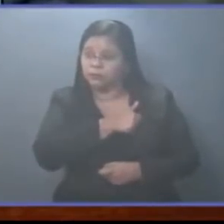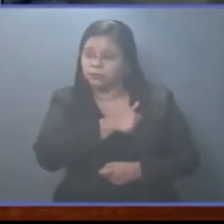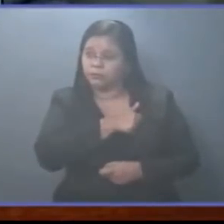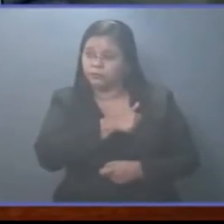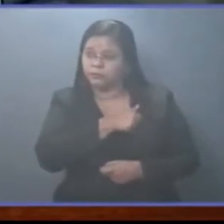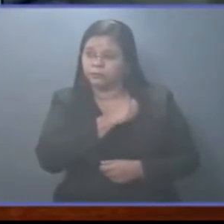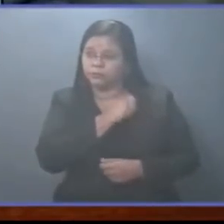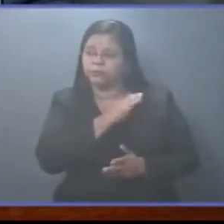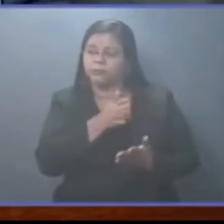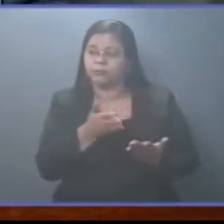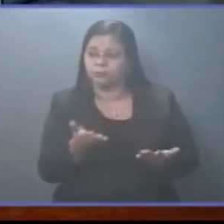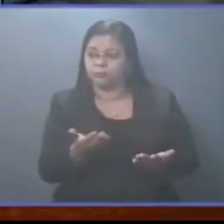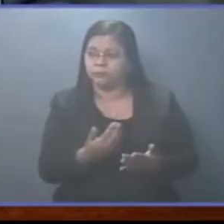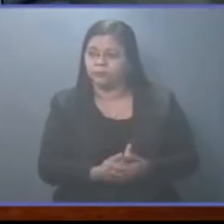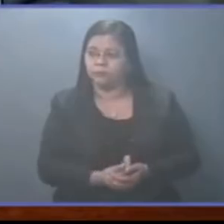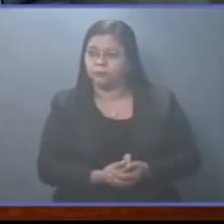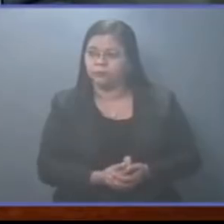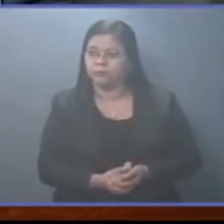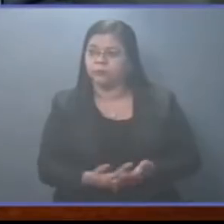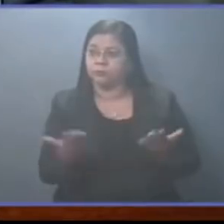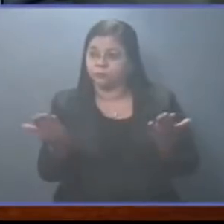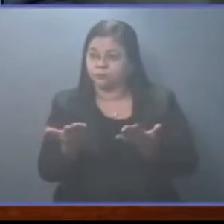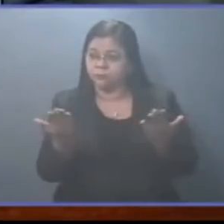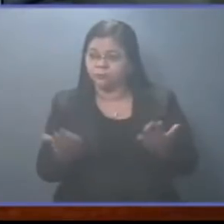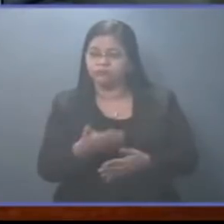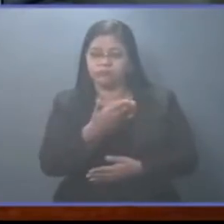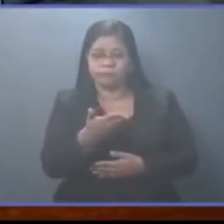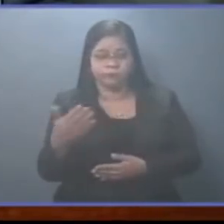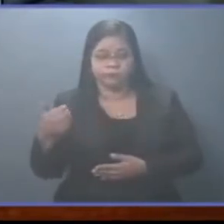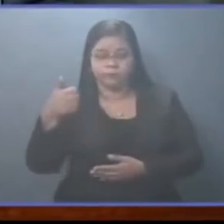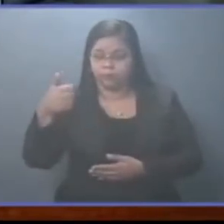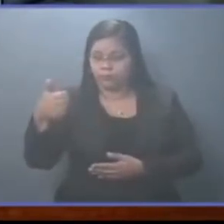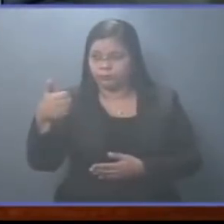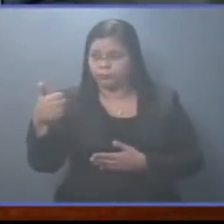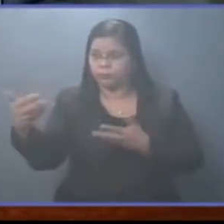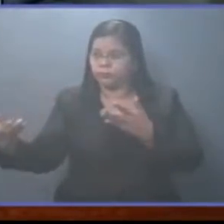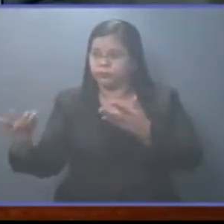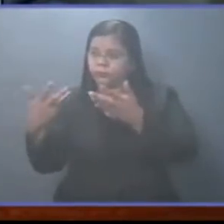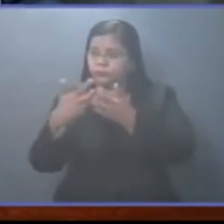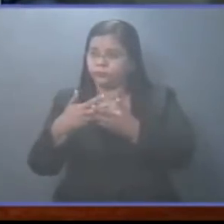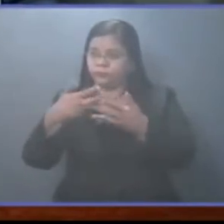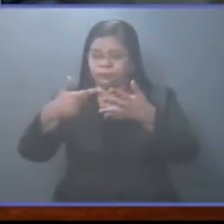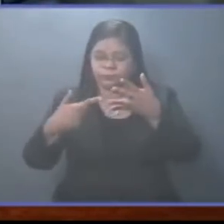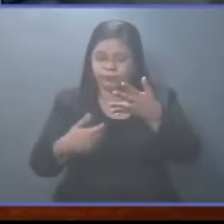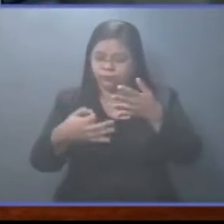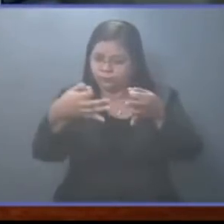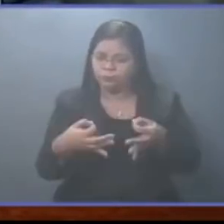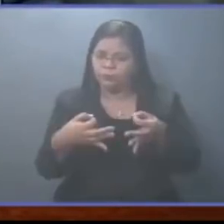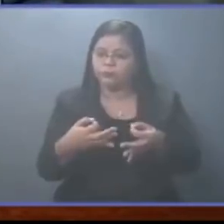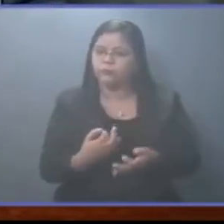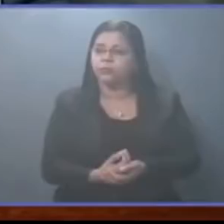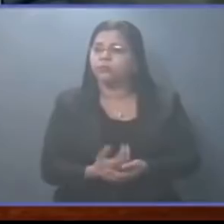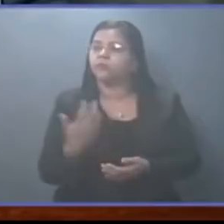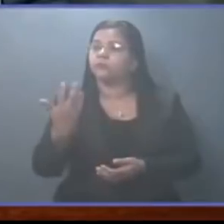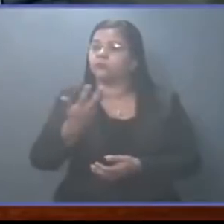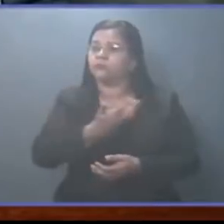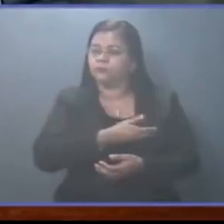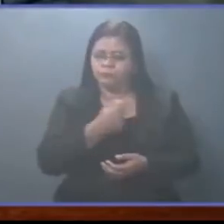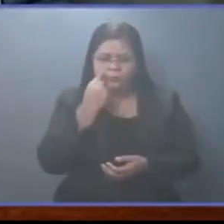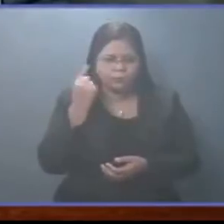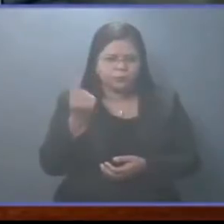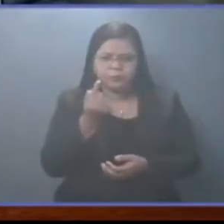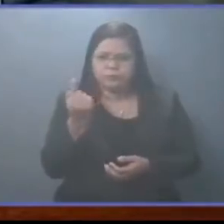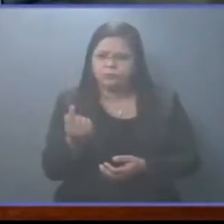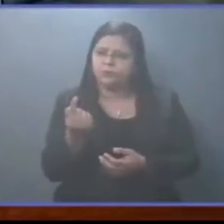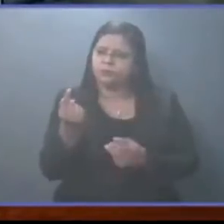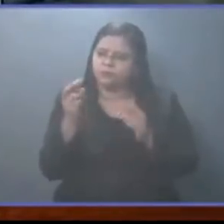pasa por hacer las cosas bien apegándose a la legalidad buscando por todos